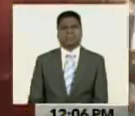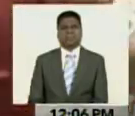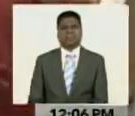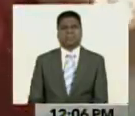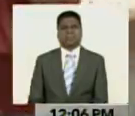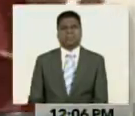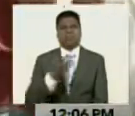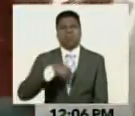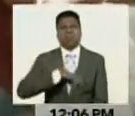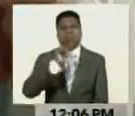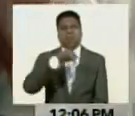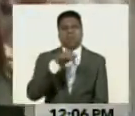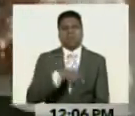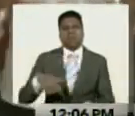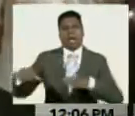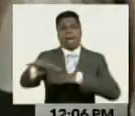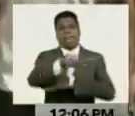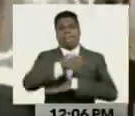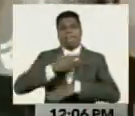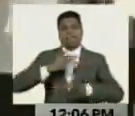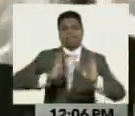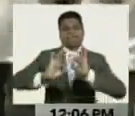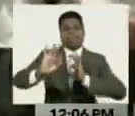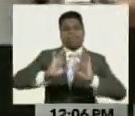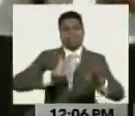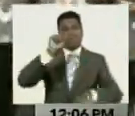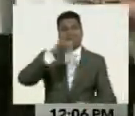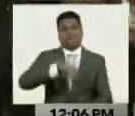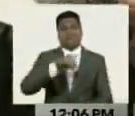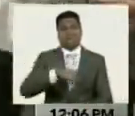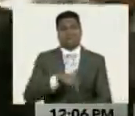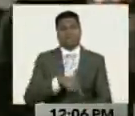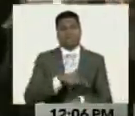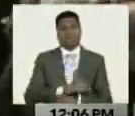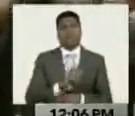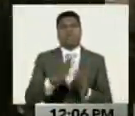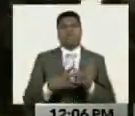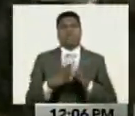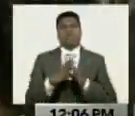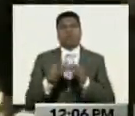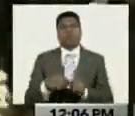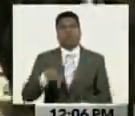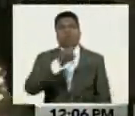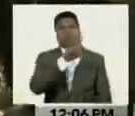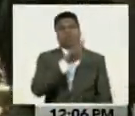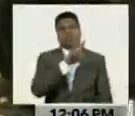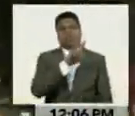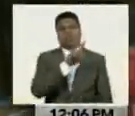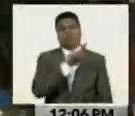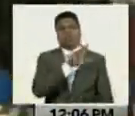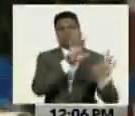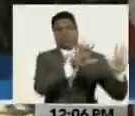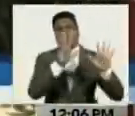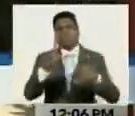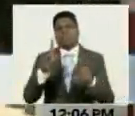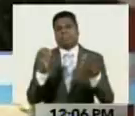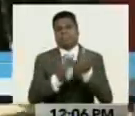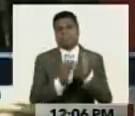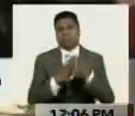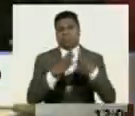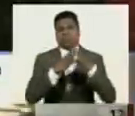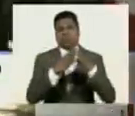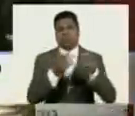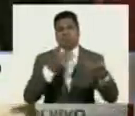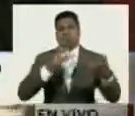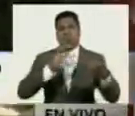Efectivamente, nosotros nos encontramos en la Plaza de los Museos en Bellas Artes en el lanzamiento del 14º Festival Deportivo y Recreativo